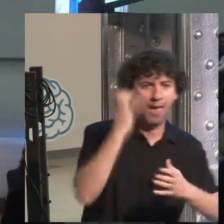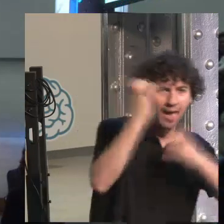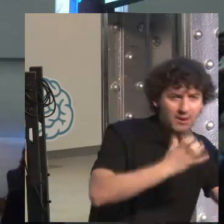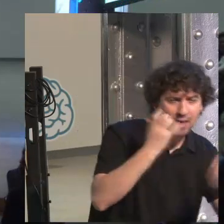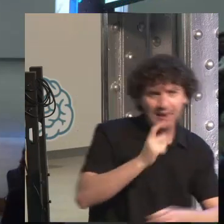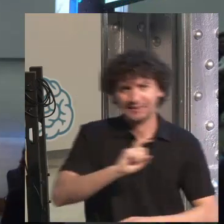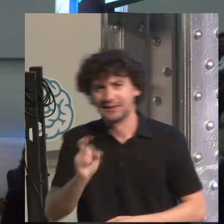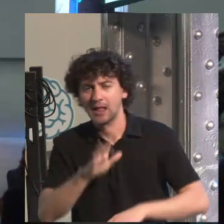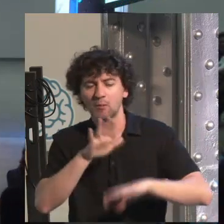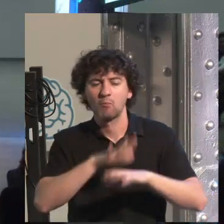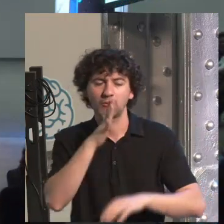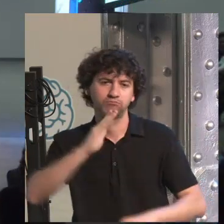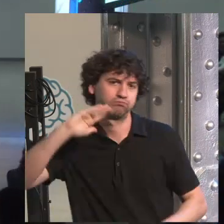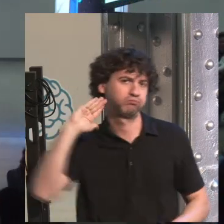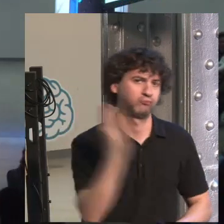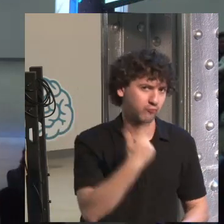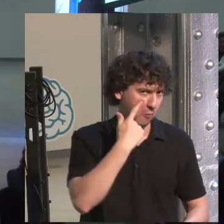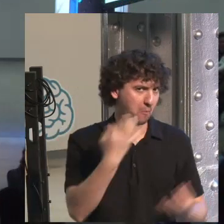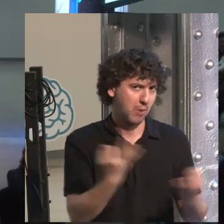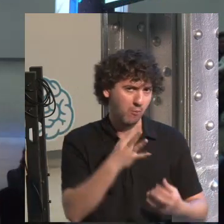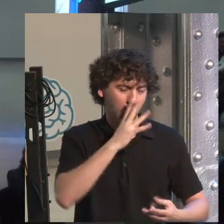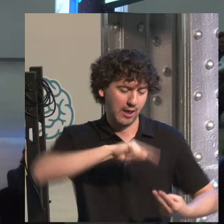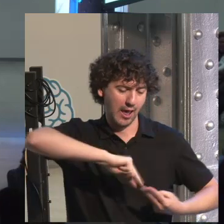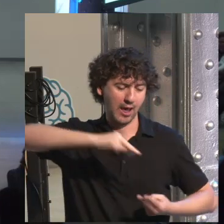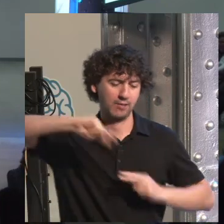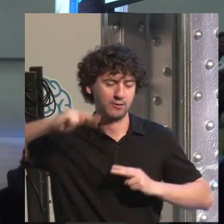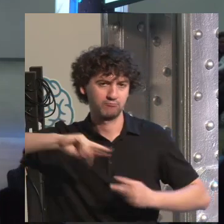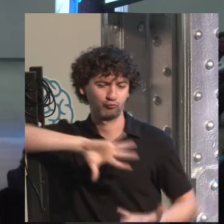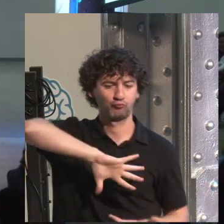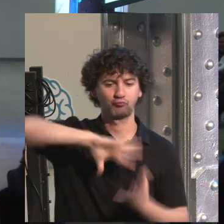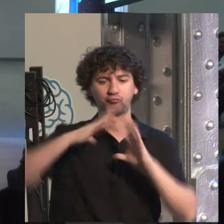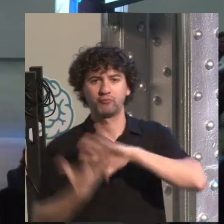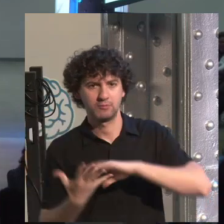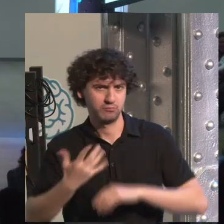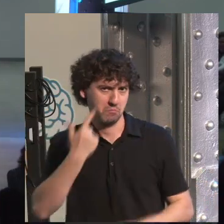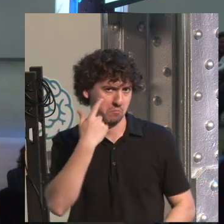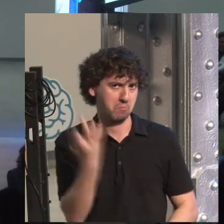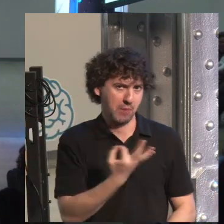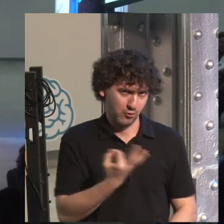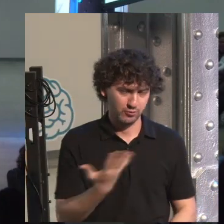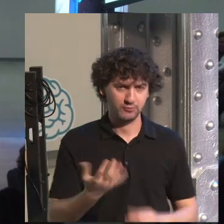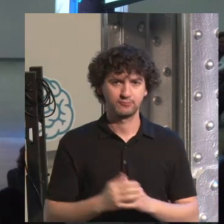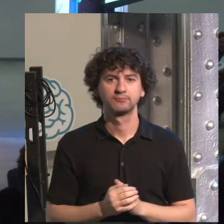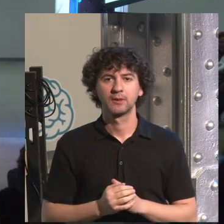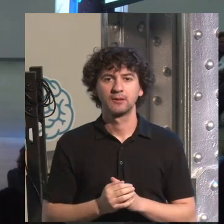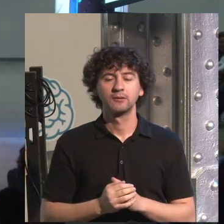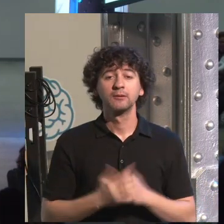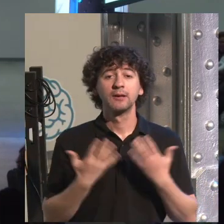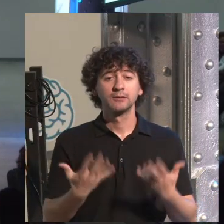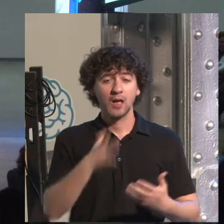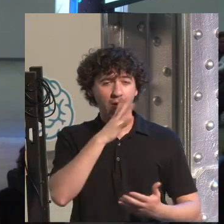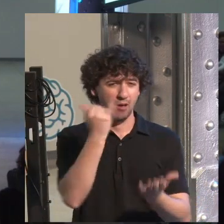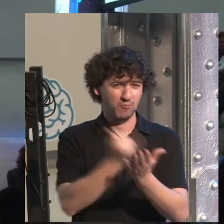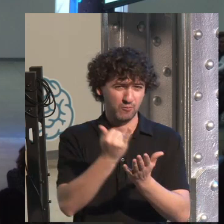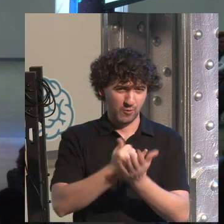que modificar el ADN o introducir genes, ¿no?, en neuronas y demás. Pero voy a mostrar este experimento de